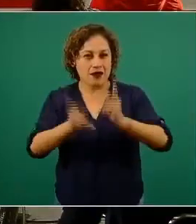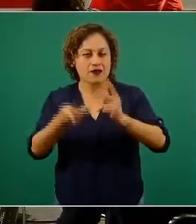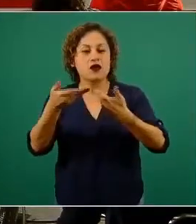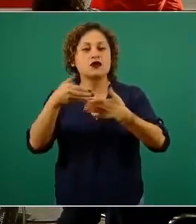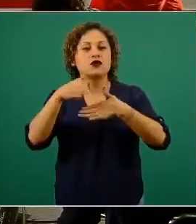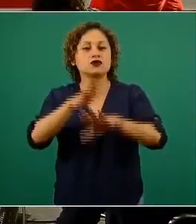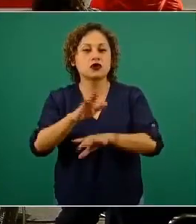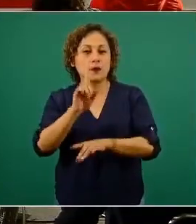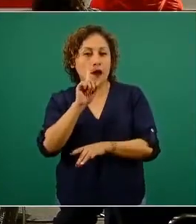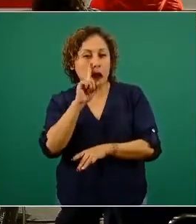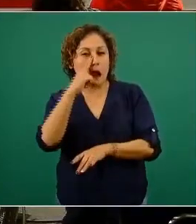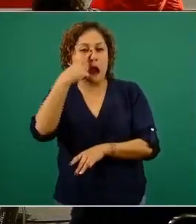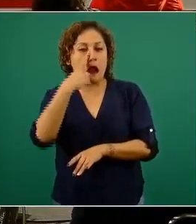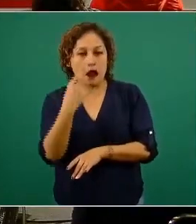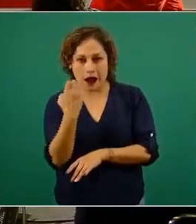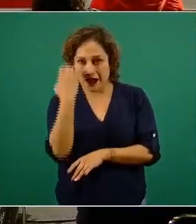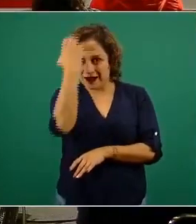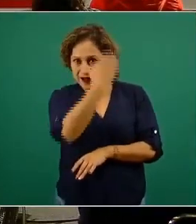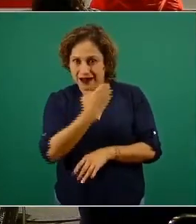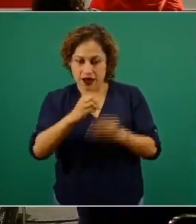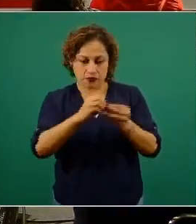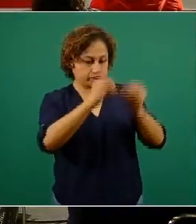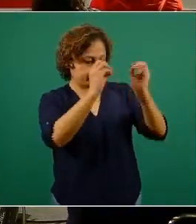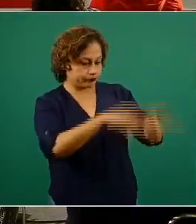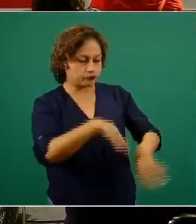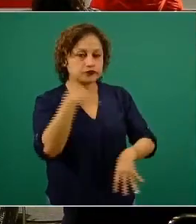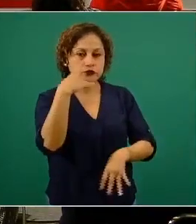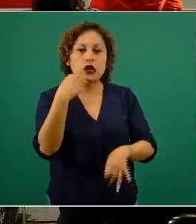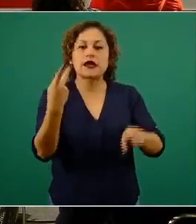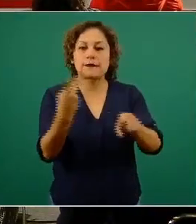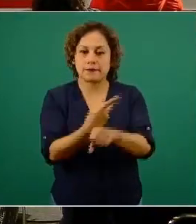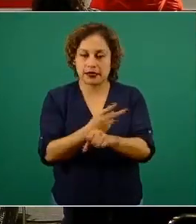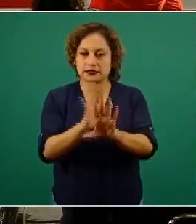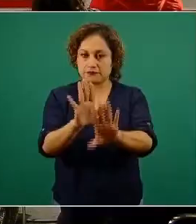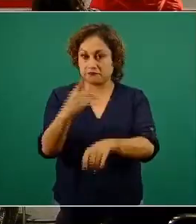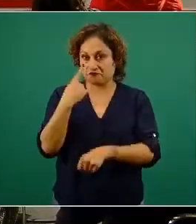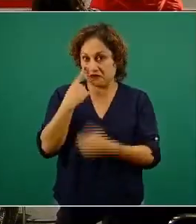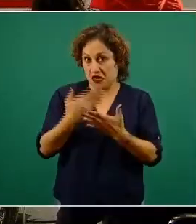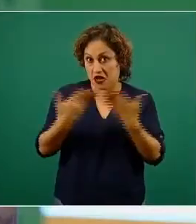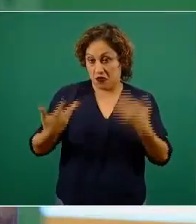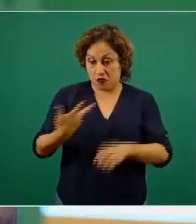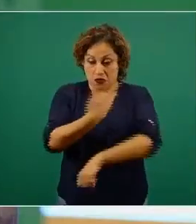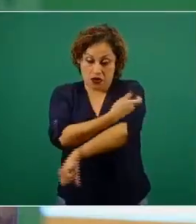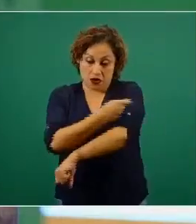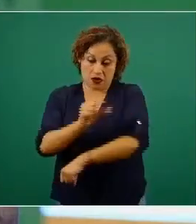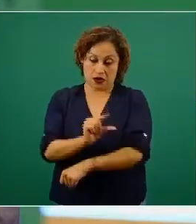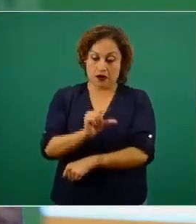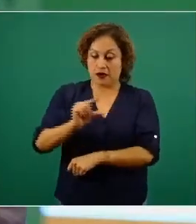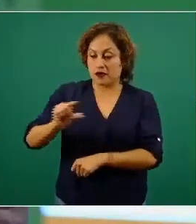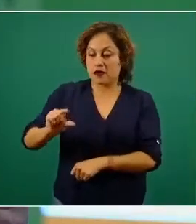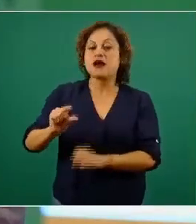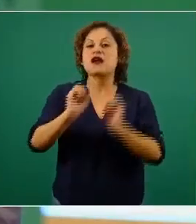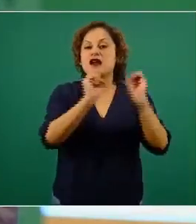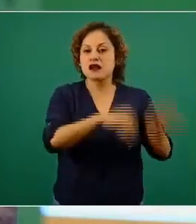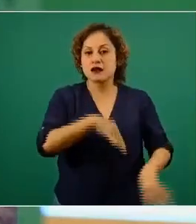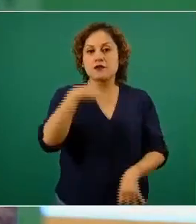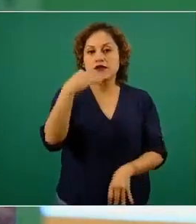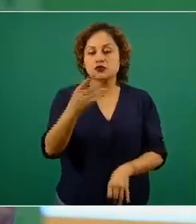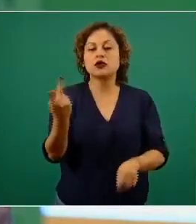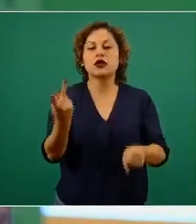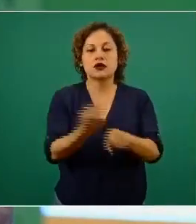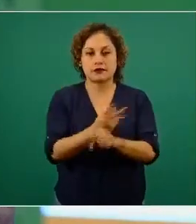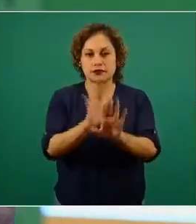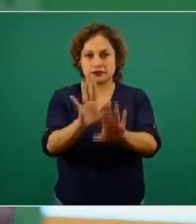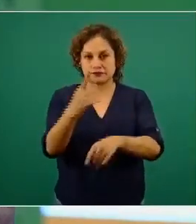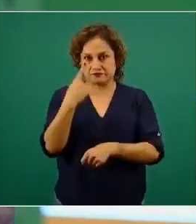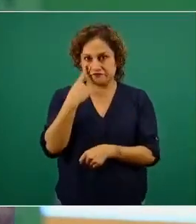Ahora, referido a los envases, identifico dos inquietudes. La primera es la seguridad biológica de la población. En esta